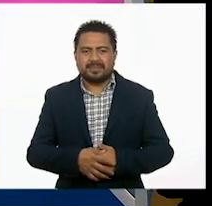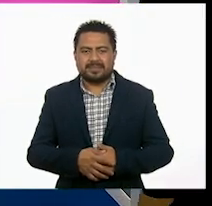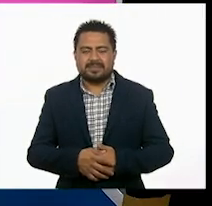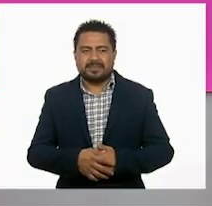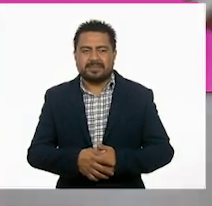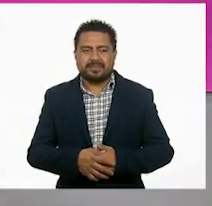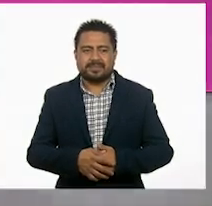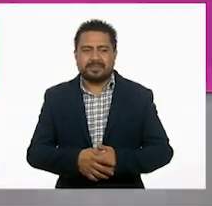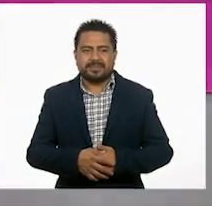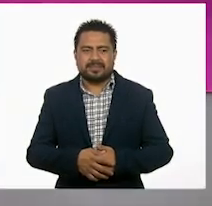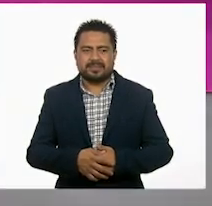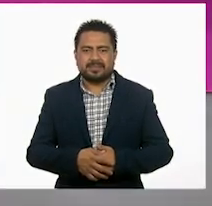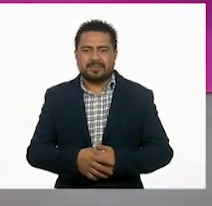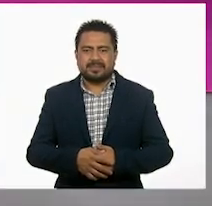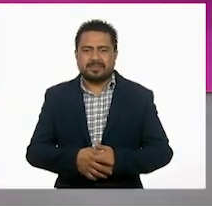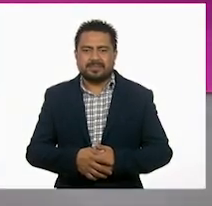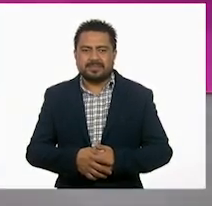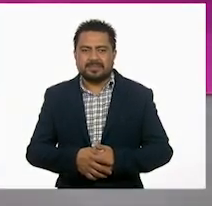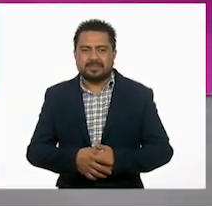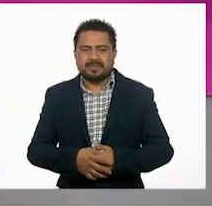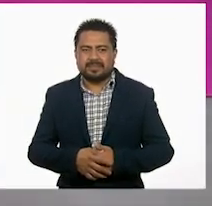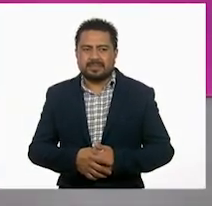Siguiente.